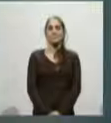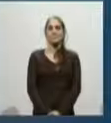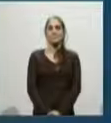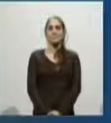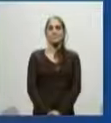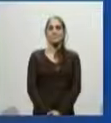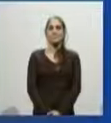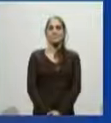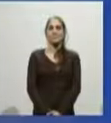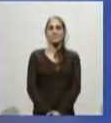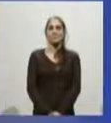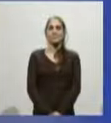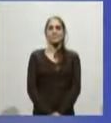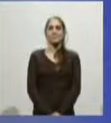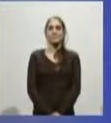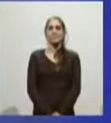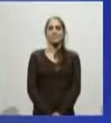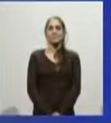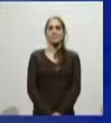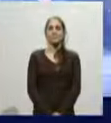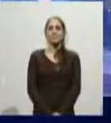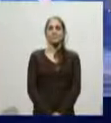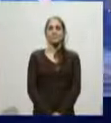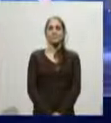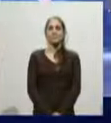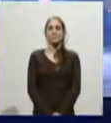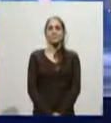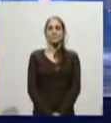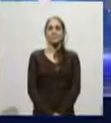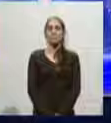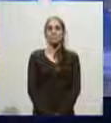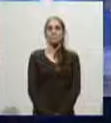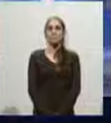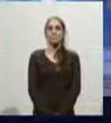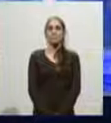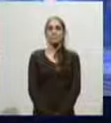abandonar. Ya soy detectable en cualquier